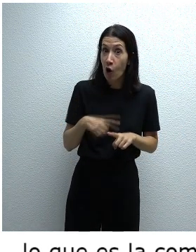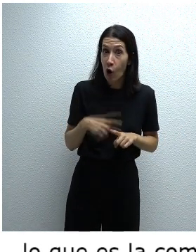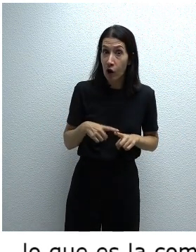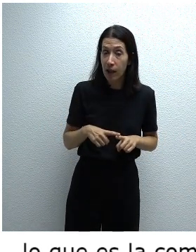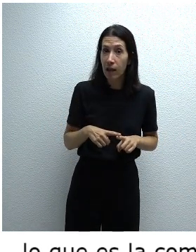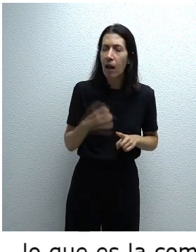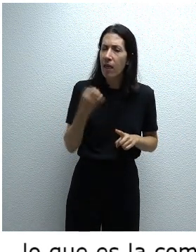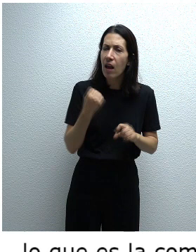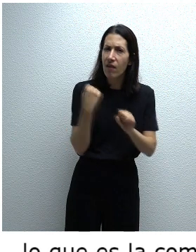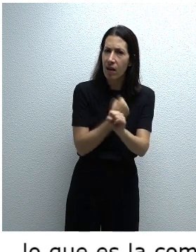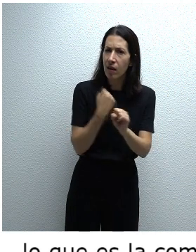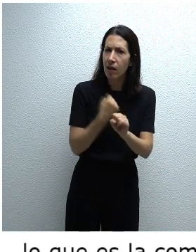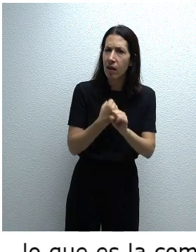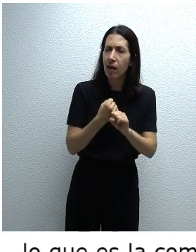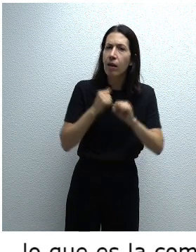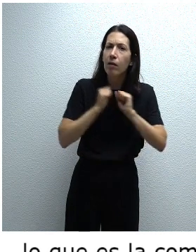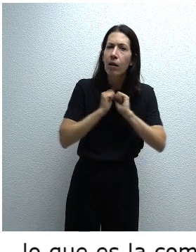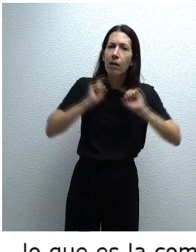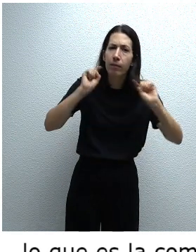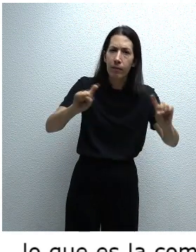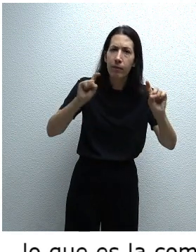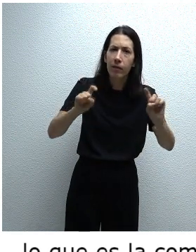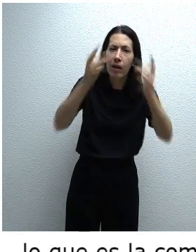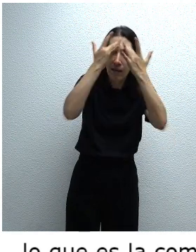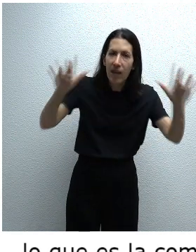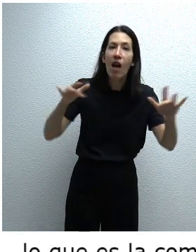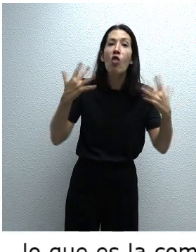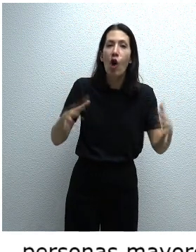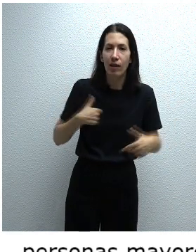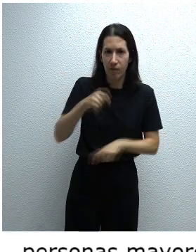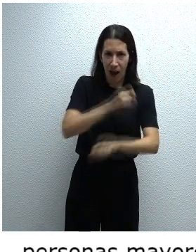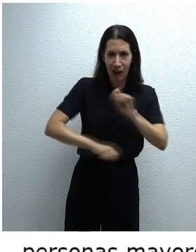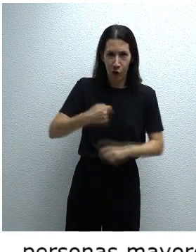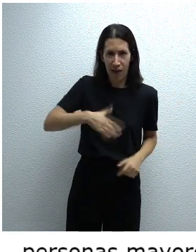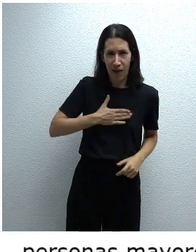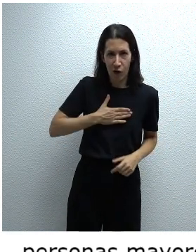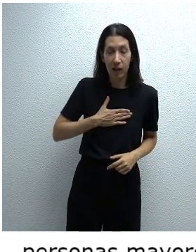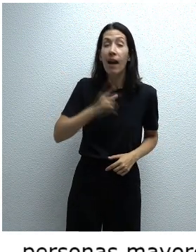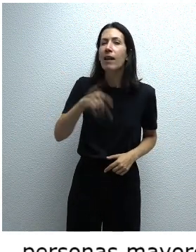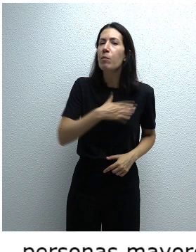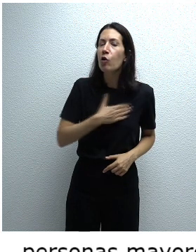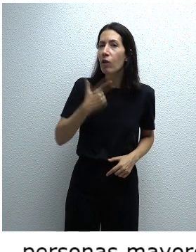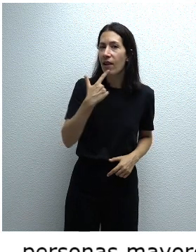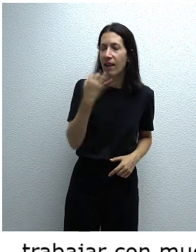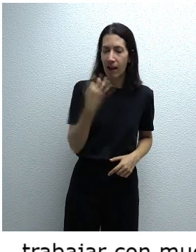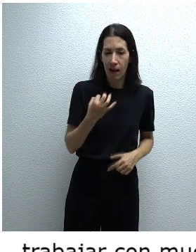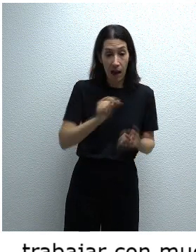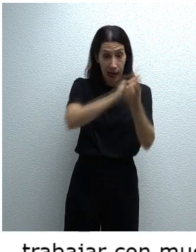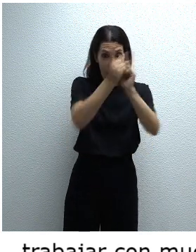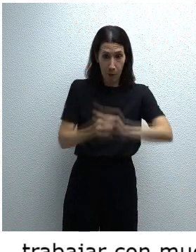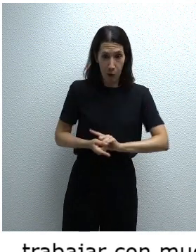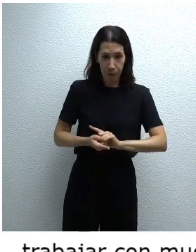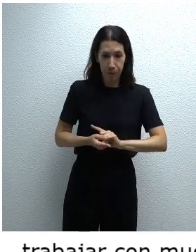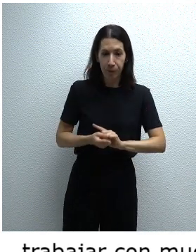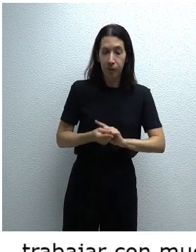trabajar con mucha fuerza desde las asociaciones. También os quería decir que este cambio de que el